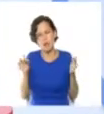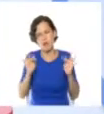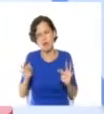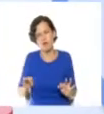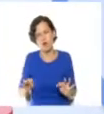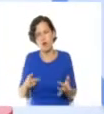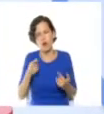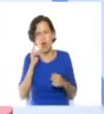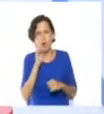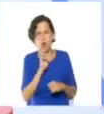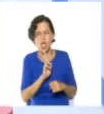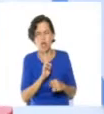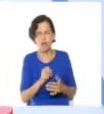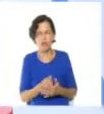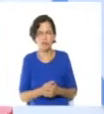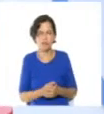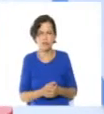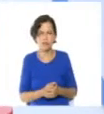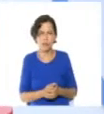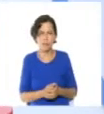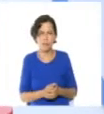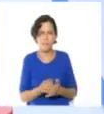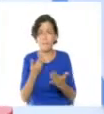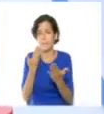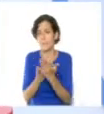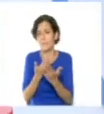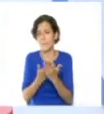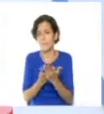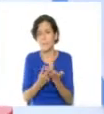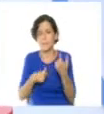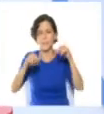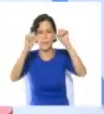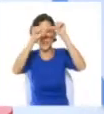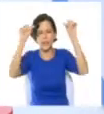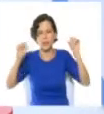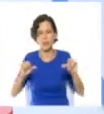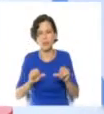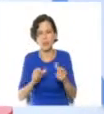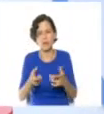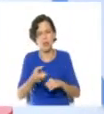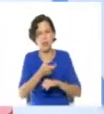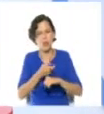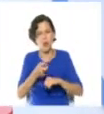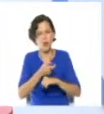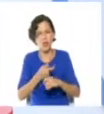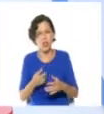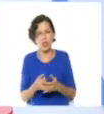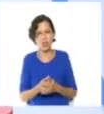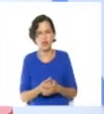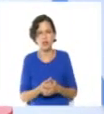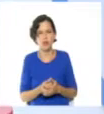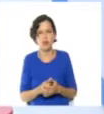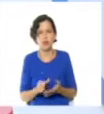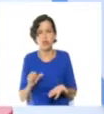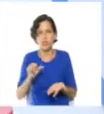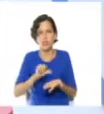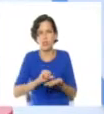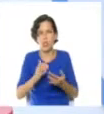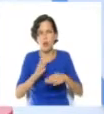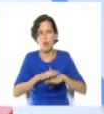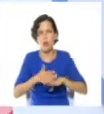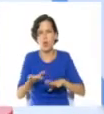Bolívar plantea ese sistema de gobierno totalmente centralista porque